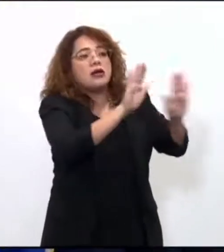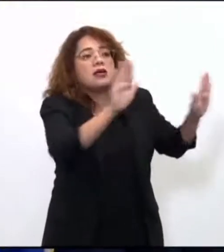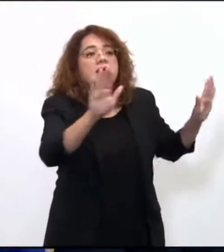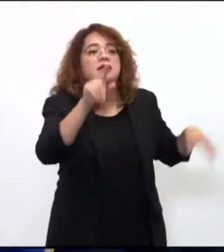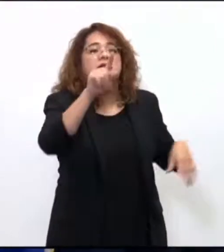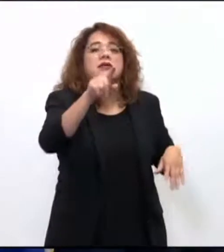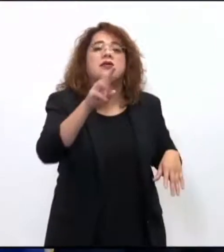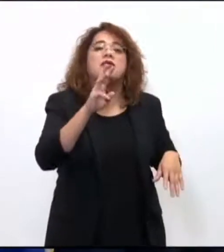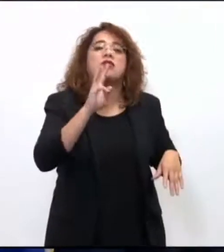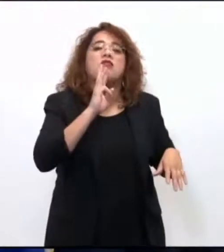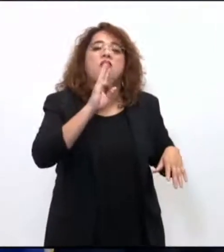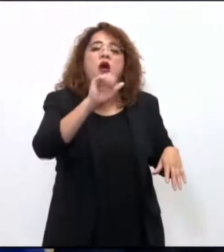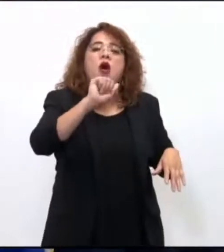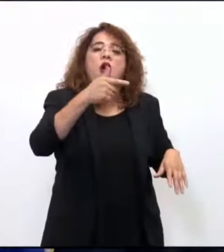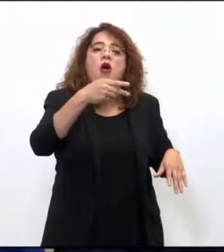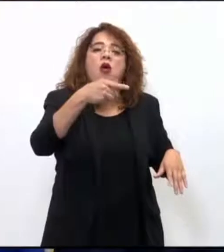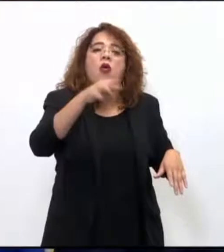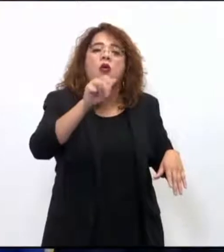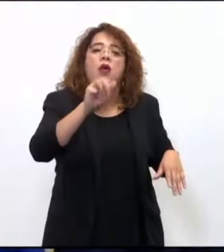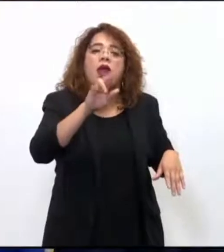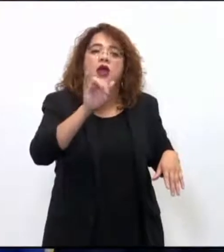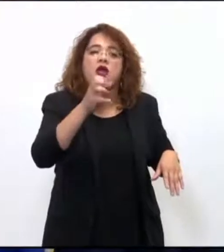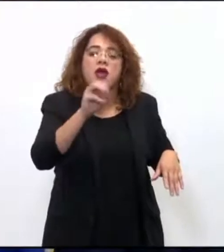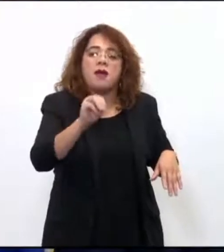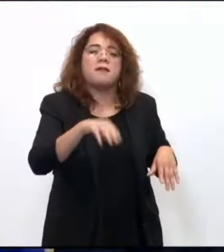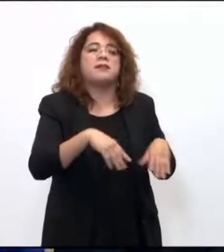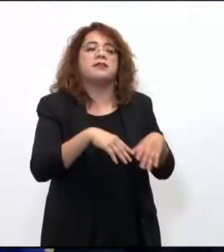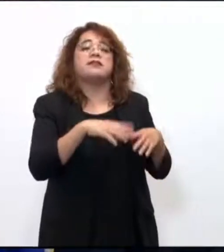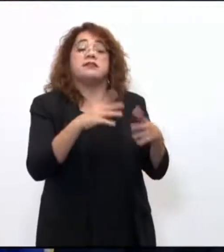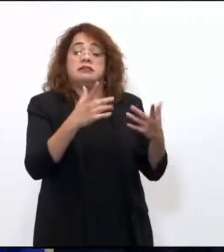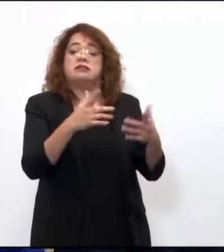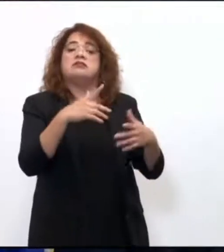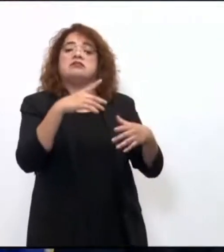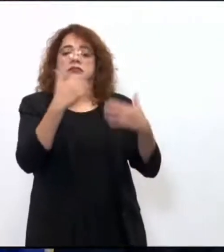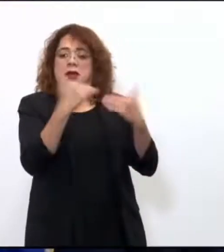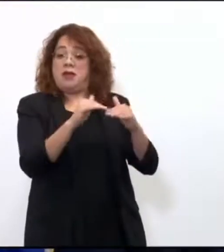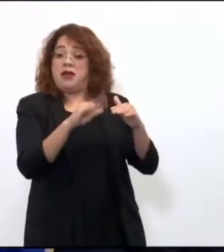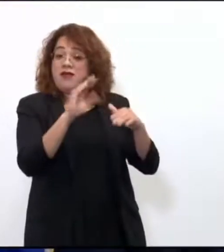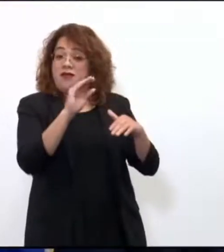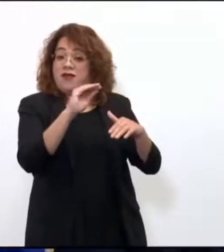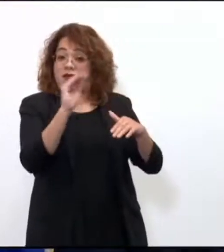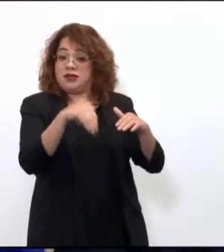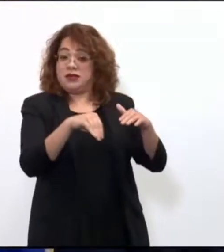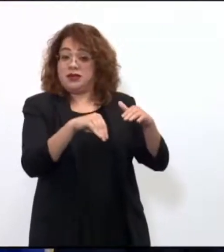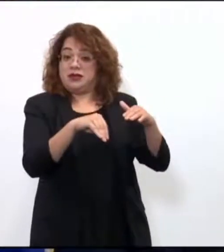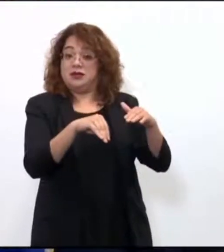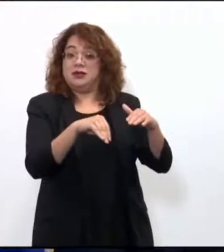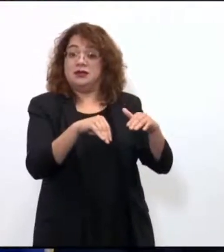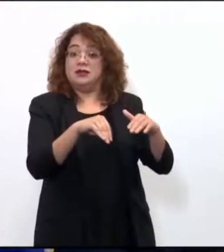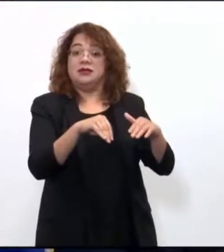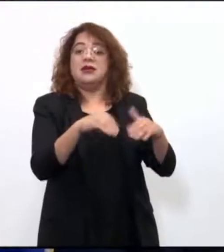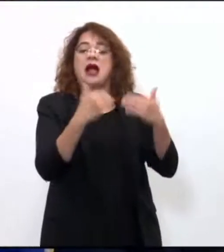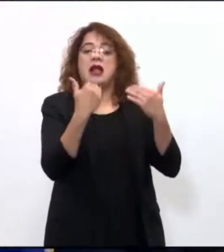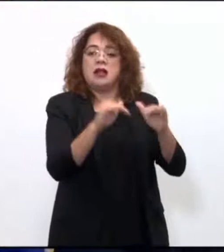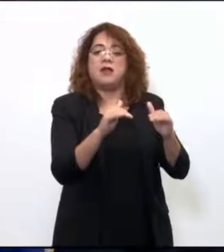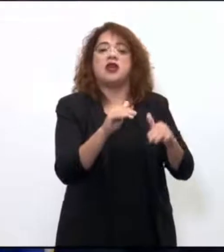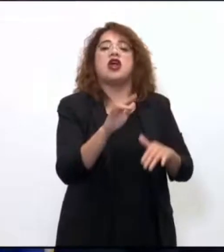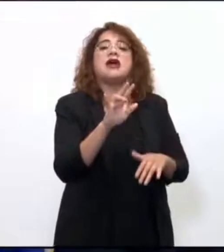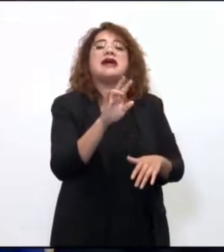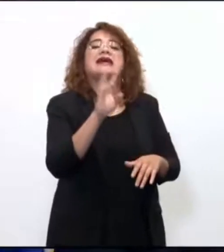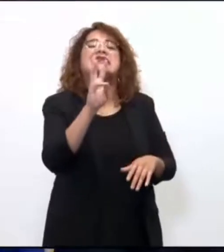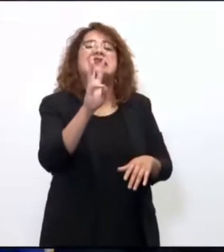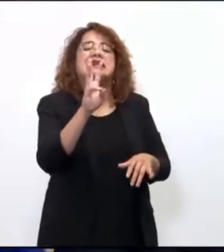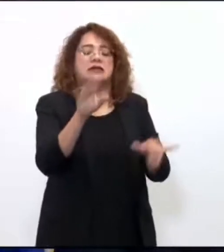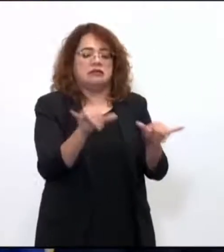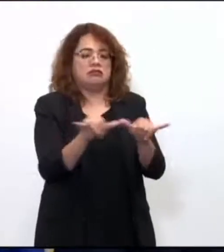en interiores y exteriores. La capacidad está limitada por la cantidad de personas que pueden